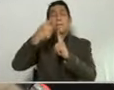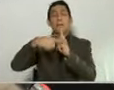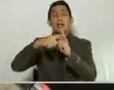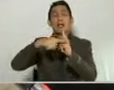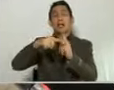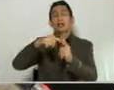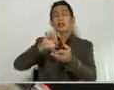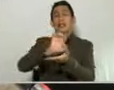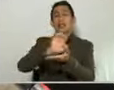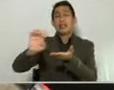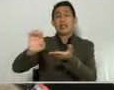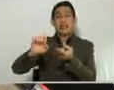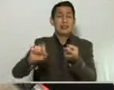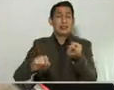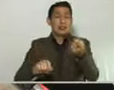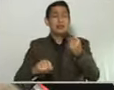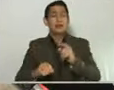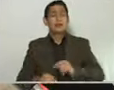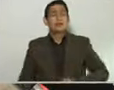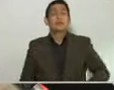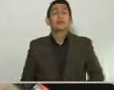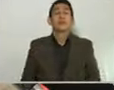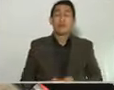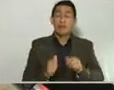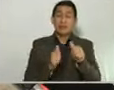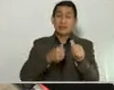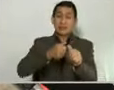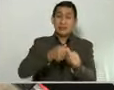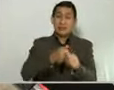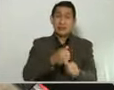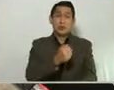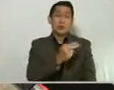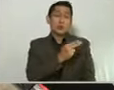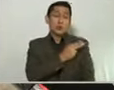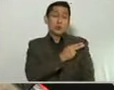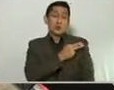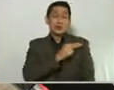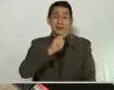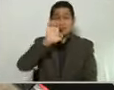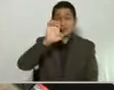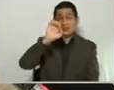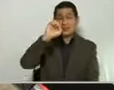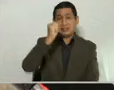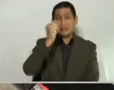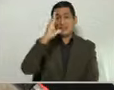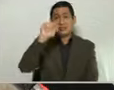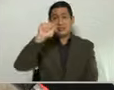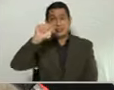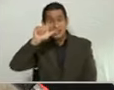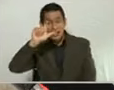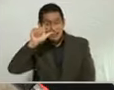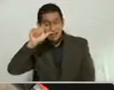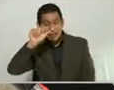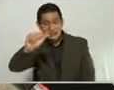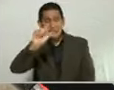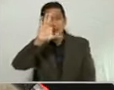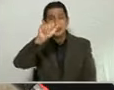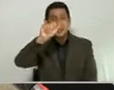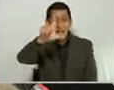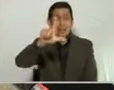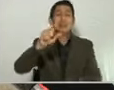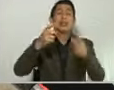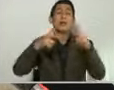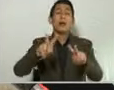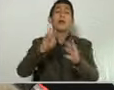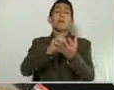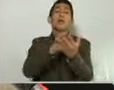momento construyéndose alrededor de la Universidad Estatal, desde Guayarte hasta la Delta, el proyecto Sauces, las áreas